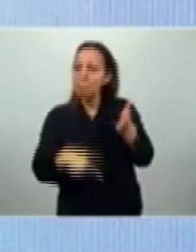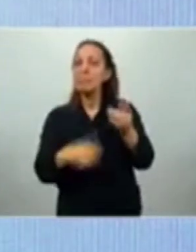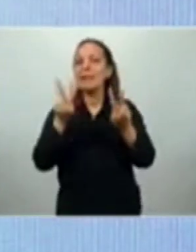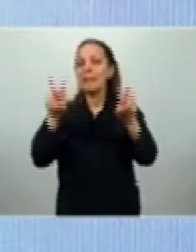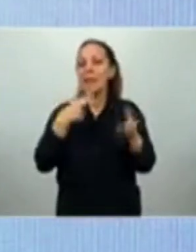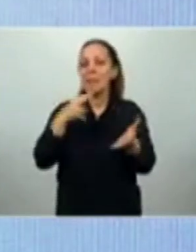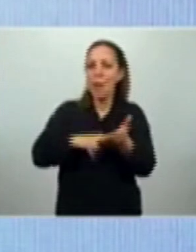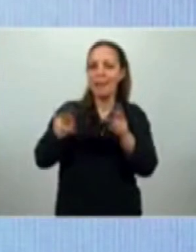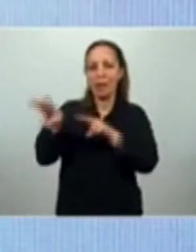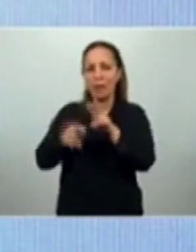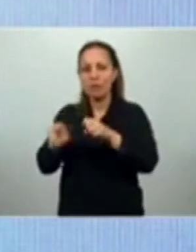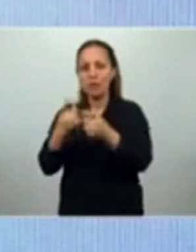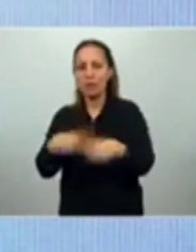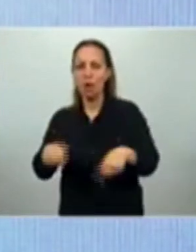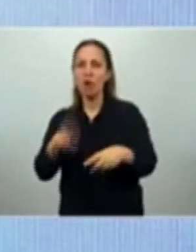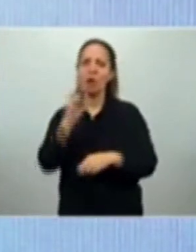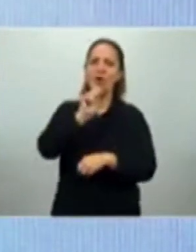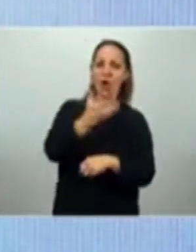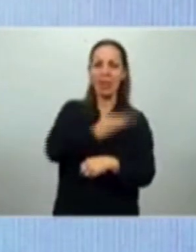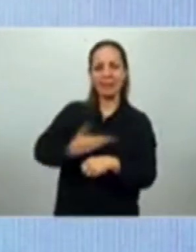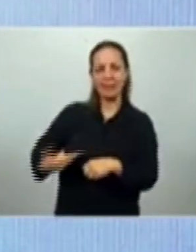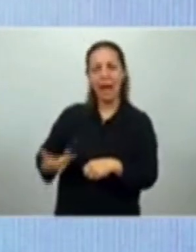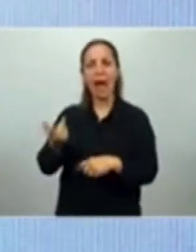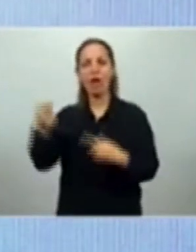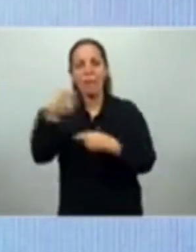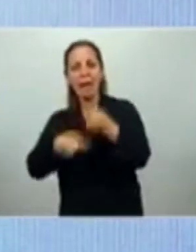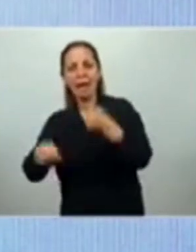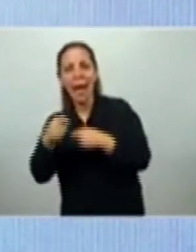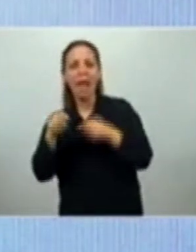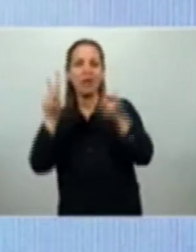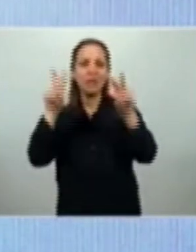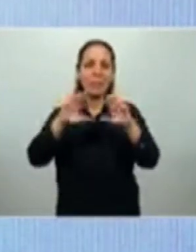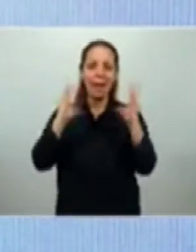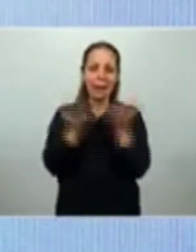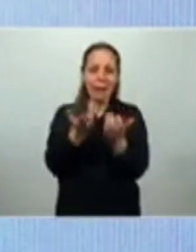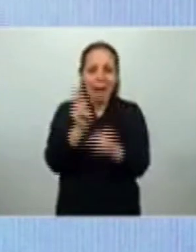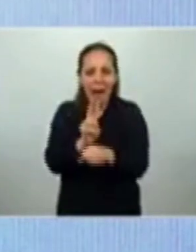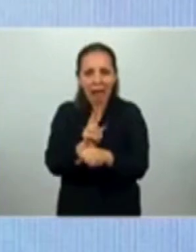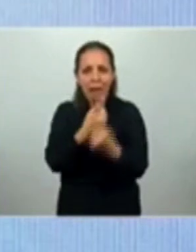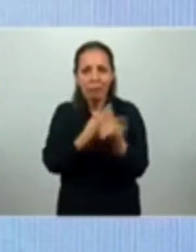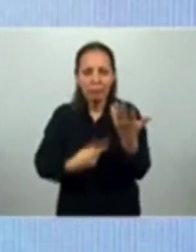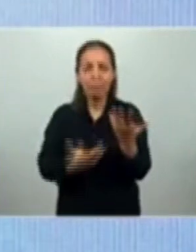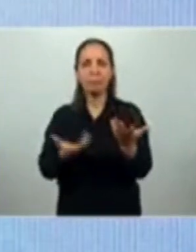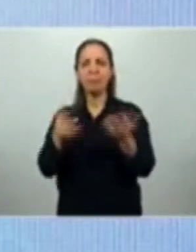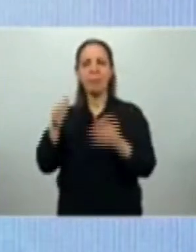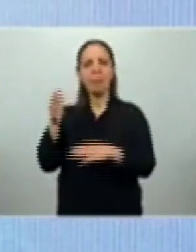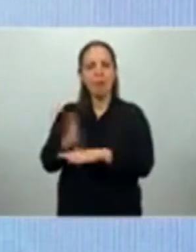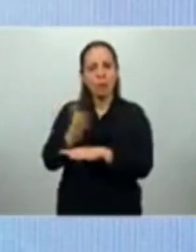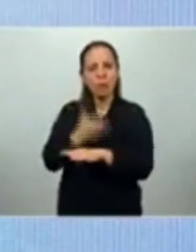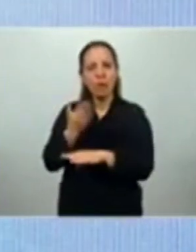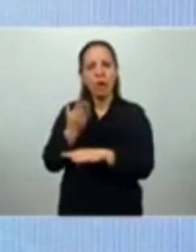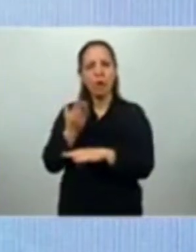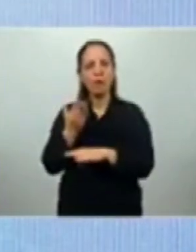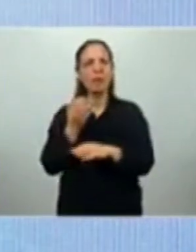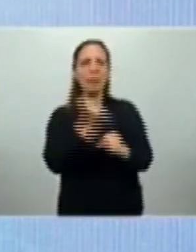impositivas, el papel del Estado, el papel de los mercados, las cuestiones ambientales, las cuestiones de la producción, pero